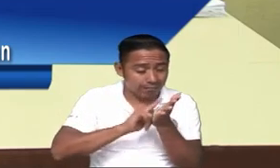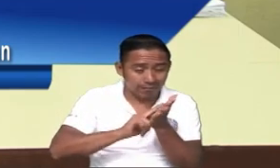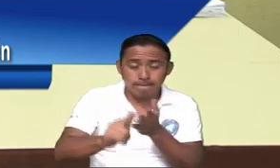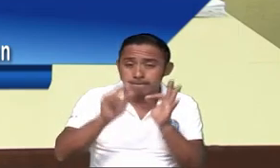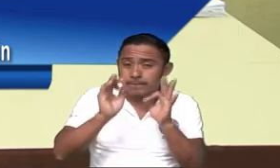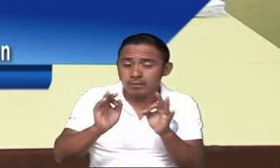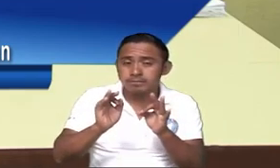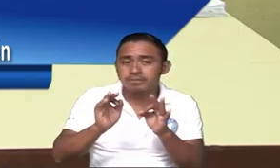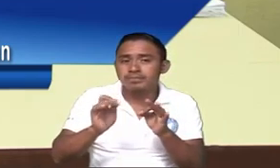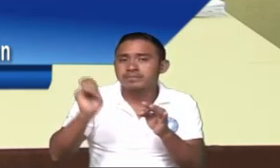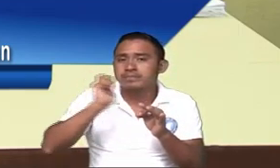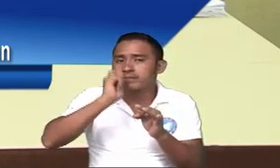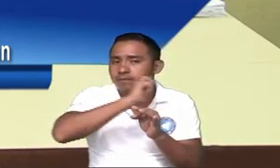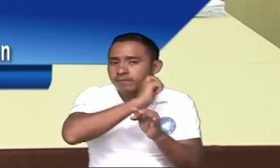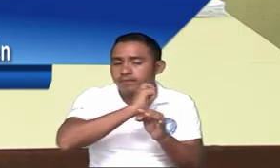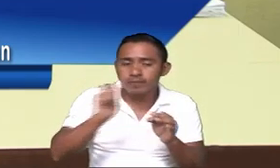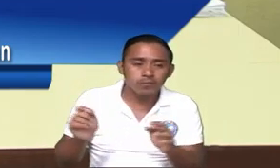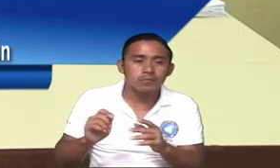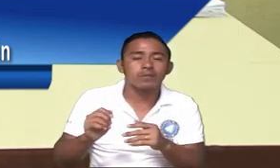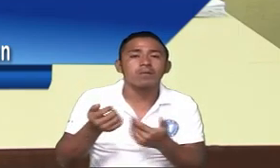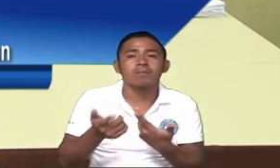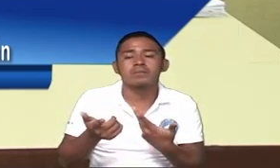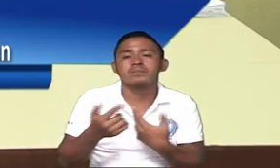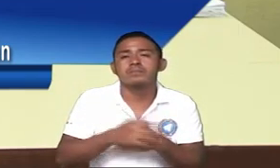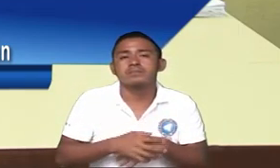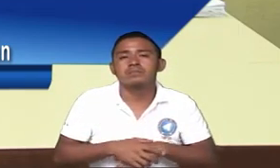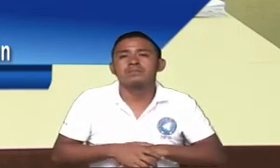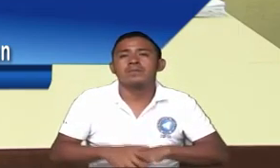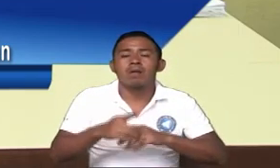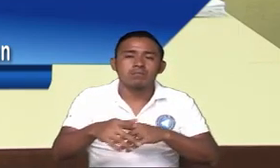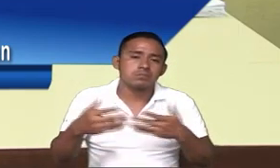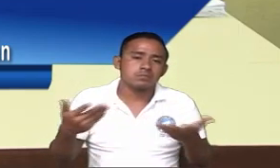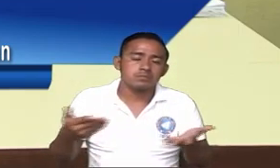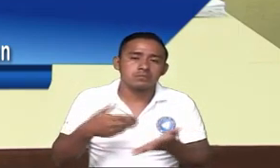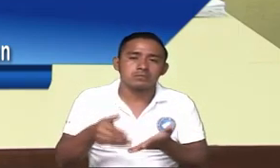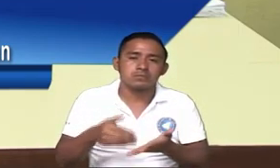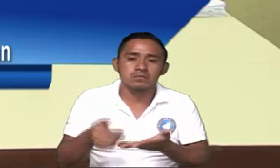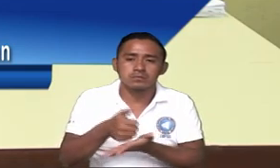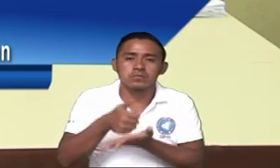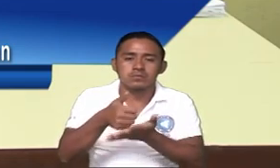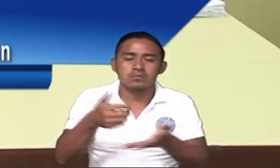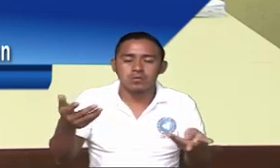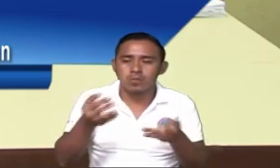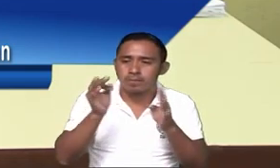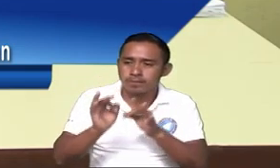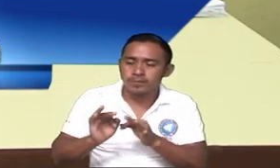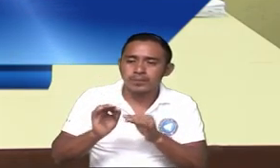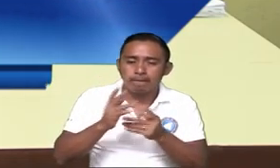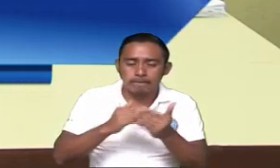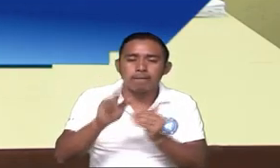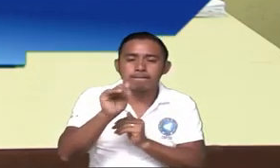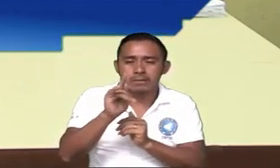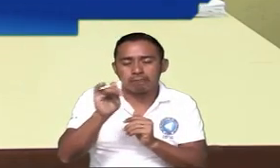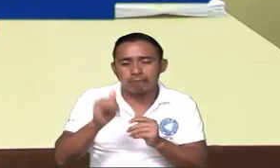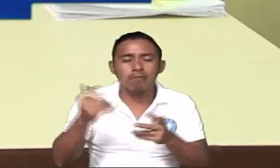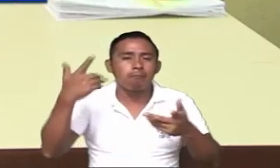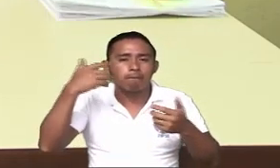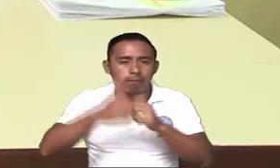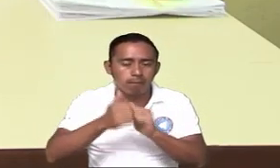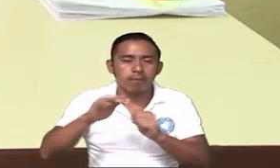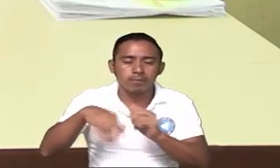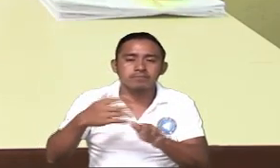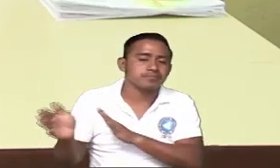correctamente, lavado de dientes, lavado de lengua, entonces esto favorece lo que es el crecimiento de bacterias y posteriormente el mal aliento. Ya en